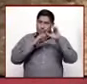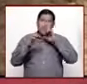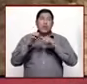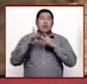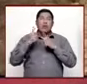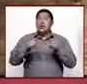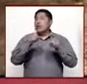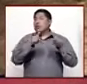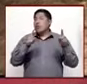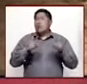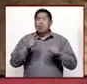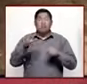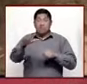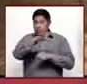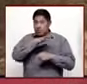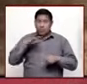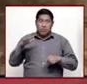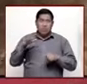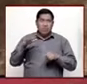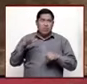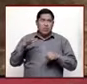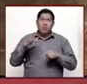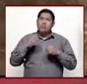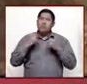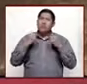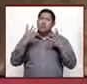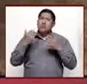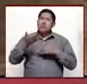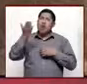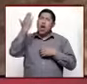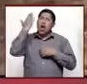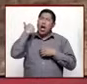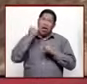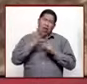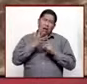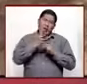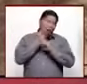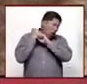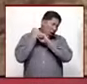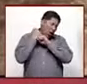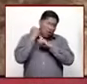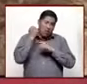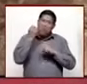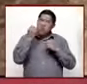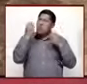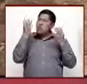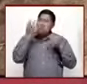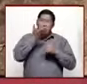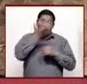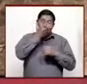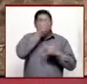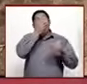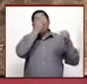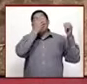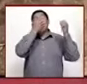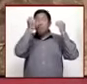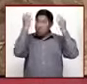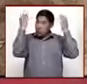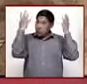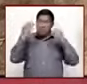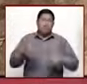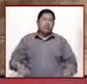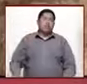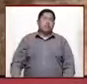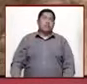causando zozobra. Hablamos de los secuestros que se han venido desarrollando durante los últimos meses.